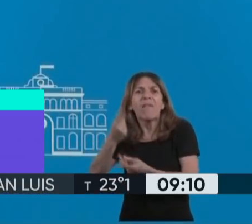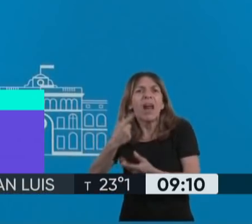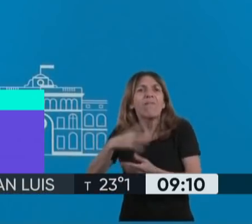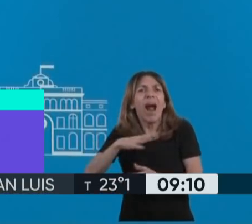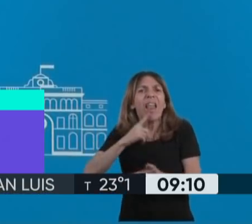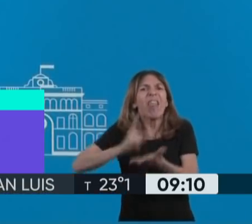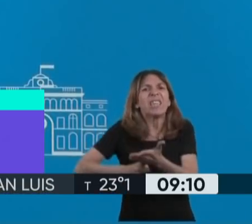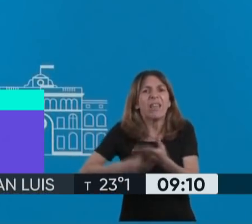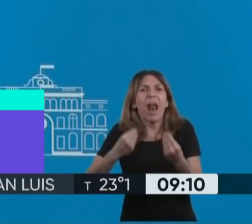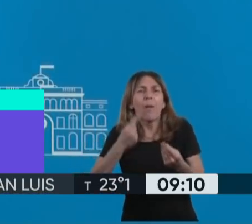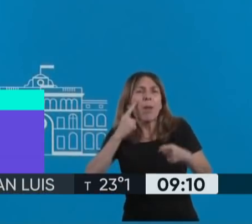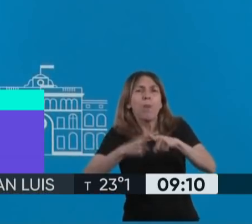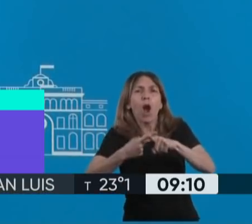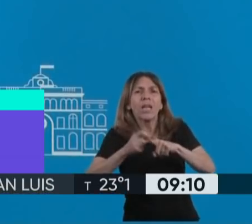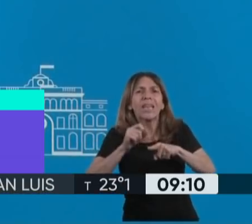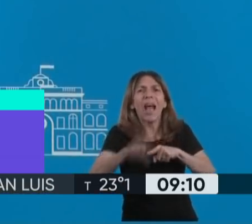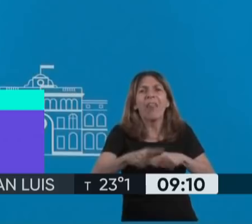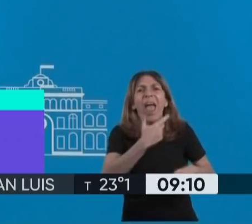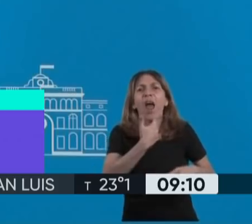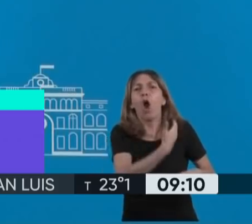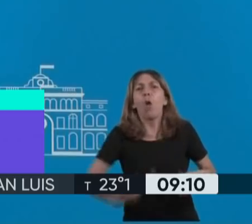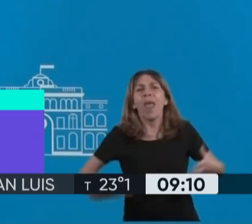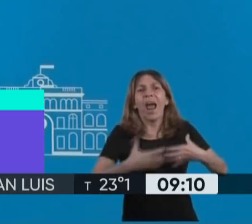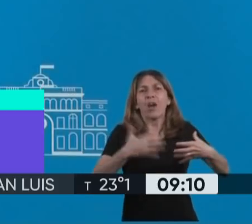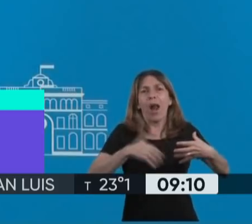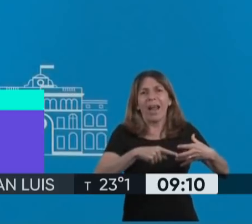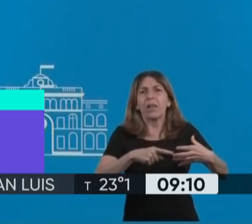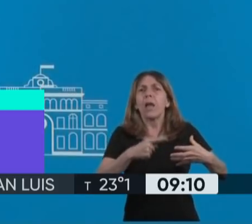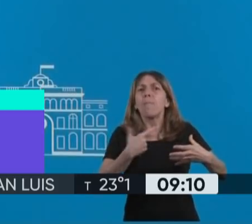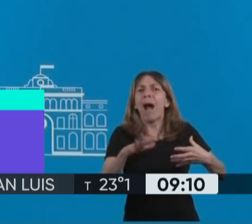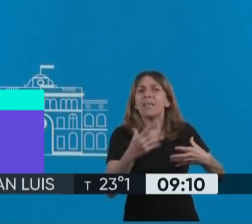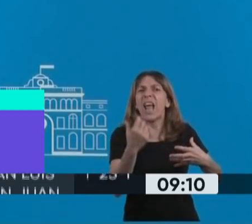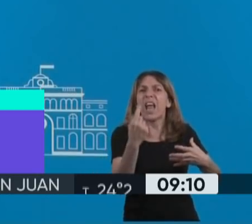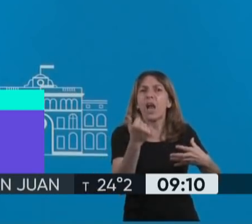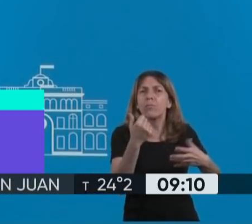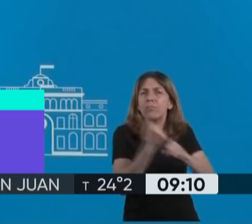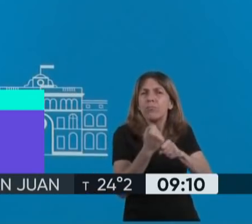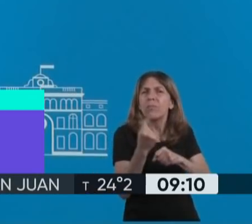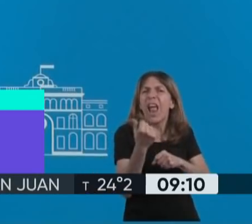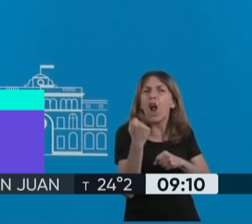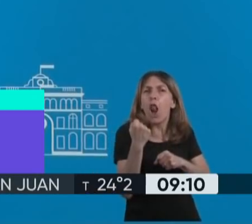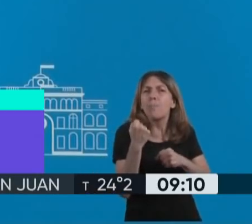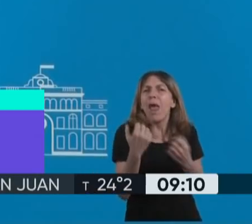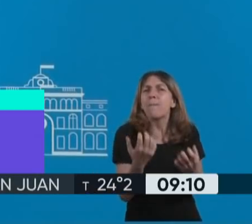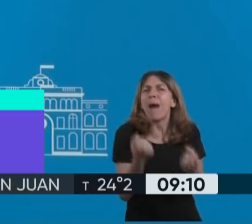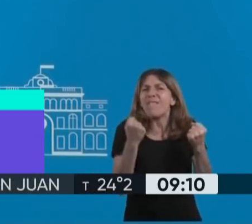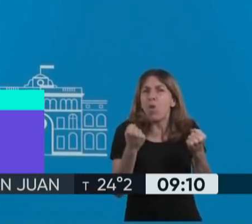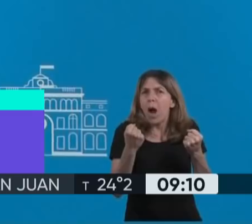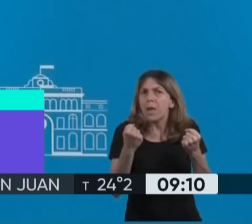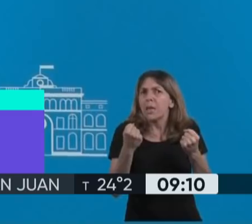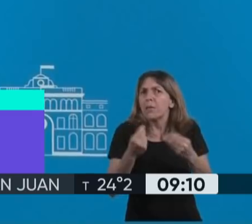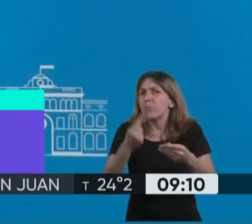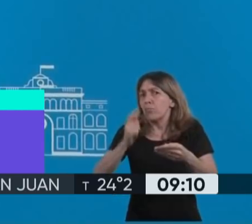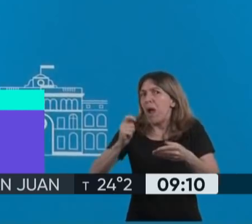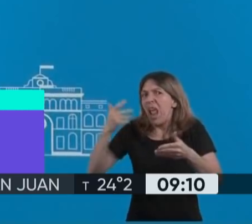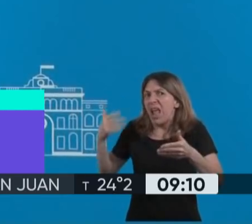las políticas que quiere llevar adelante el gobierno argentino de fortalecer el crecimiento económico tan fuerte, tan pujante que estamos viviendo en los